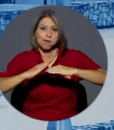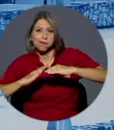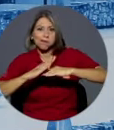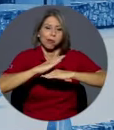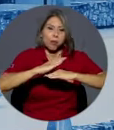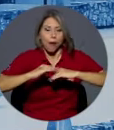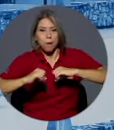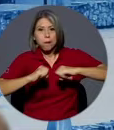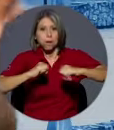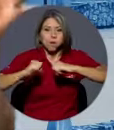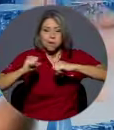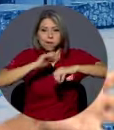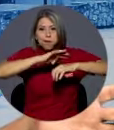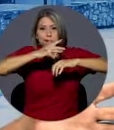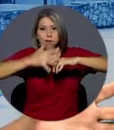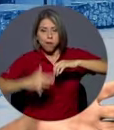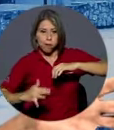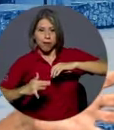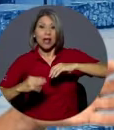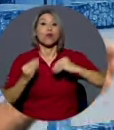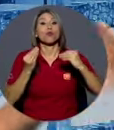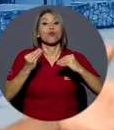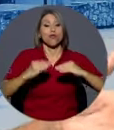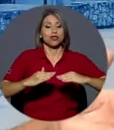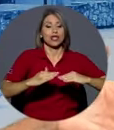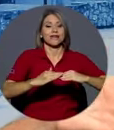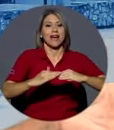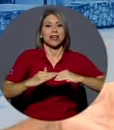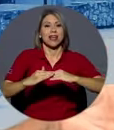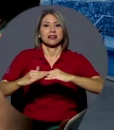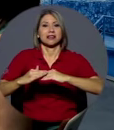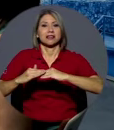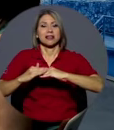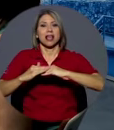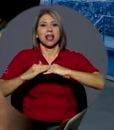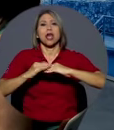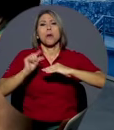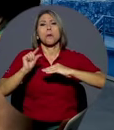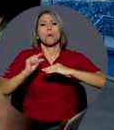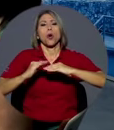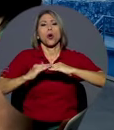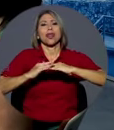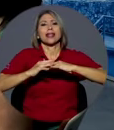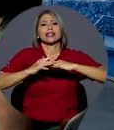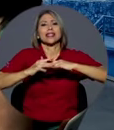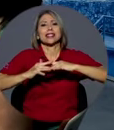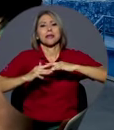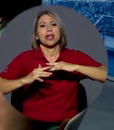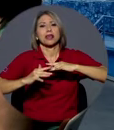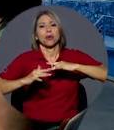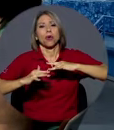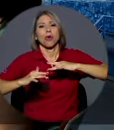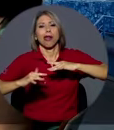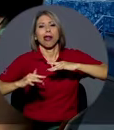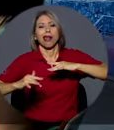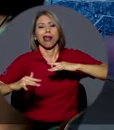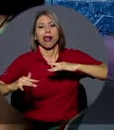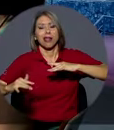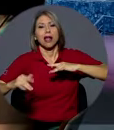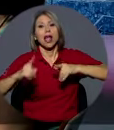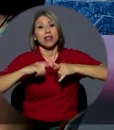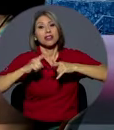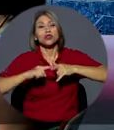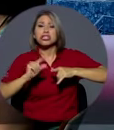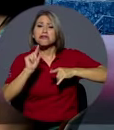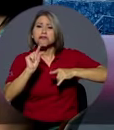al momento del terremoto. Cuando tenemos muchas fallas y poco deslizamiento, ese poco deslizamiento tiene que distribuirse entre todas las fallas. Entonces, lo que acumula